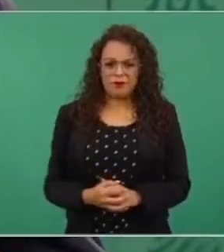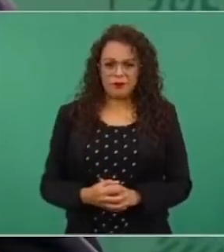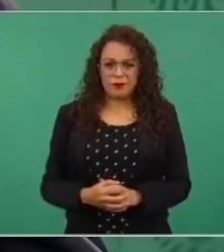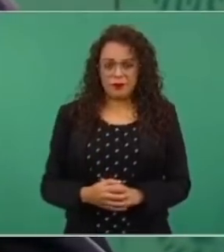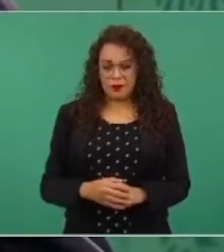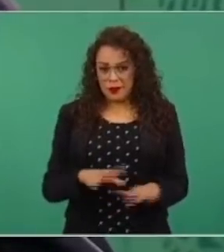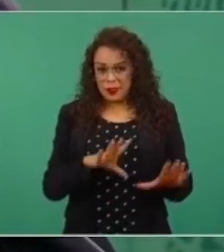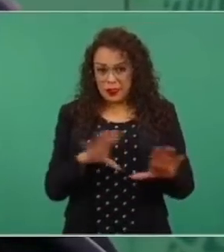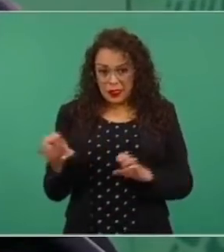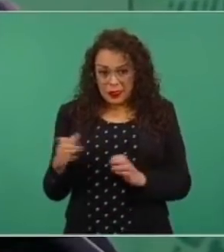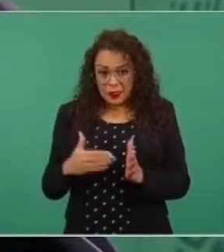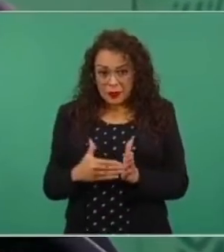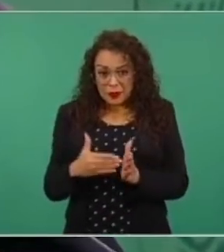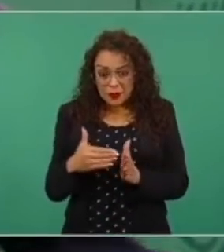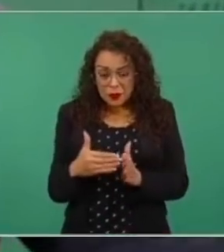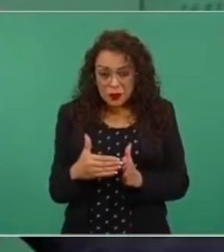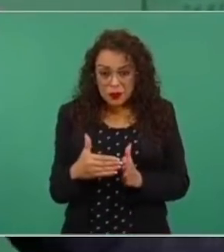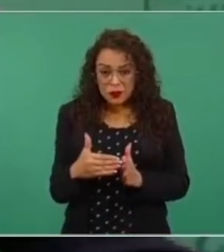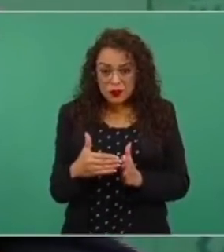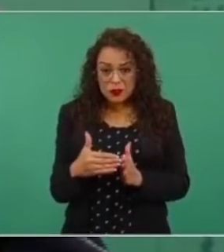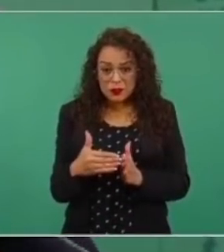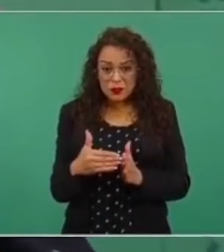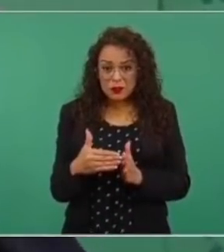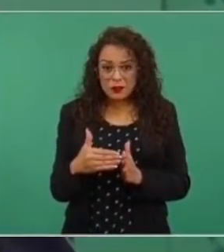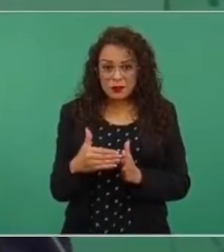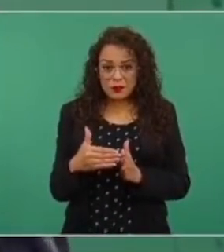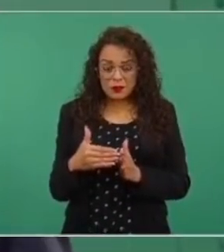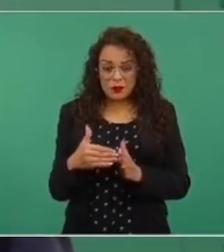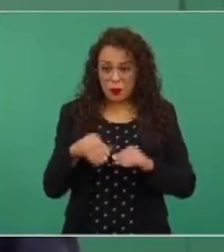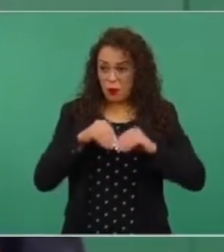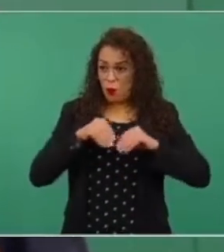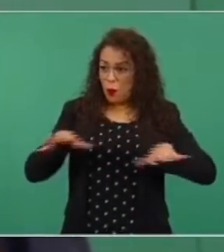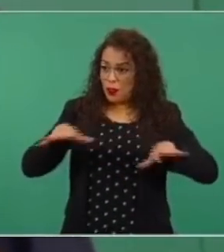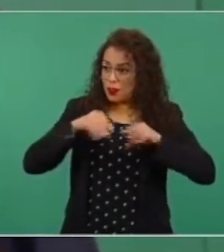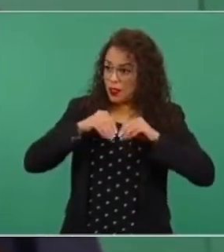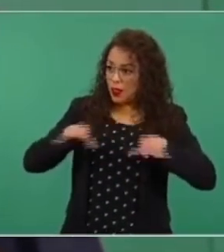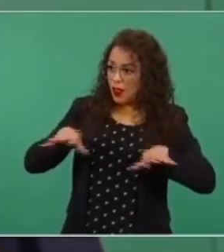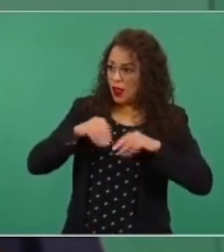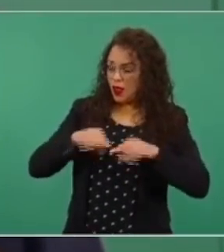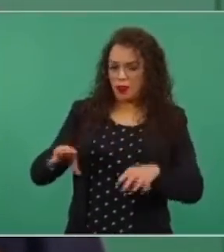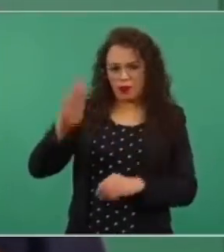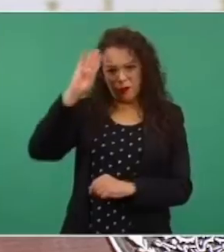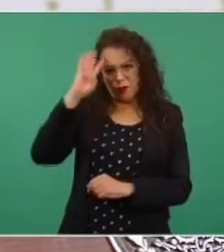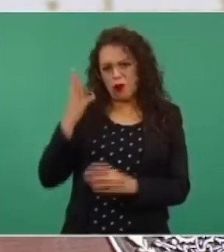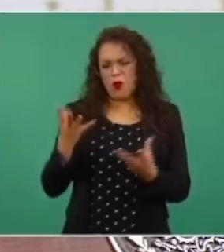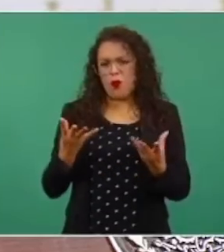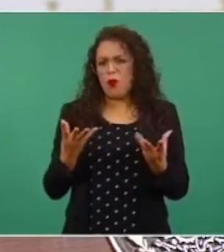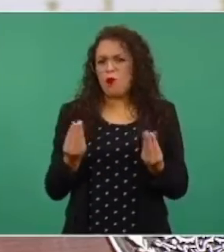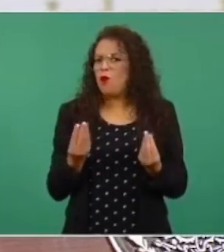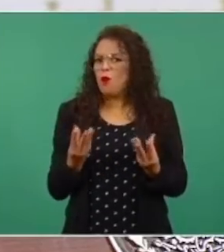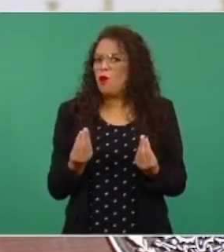500 millones en publicidad es mucho.